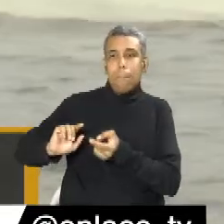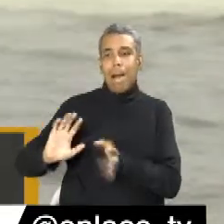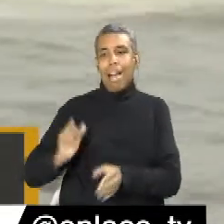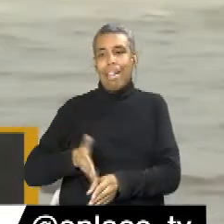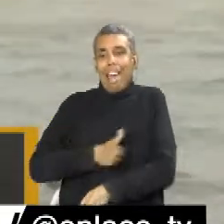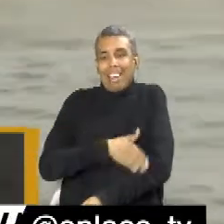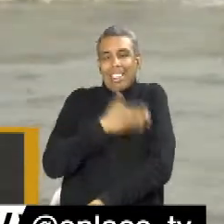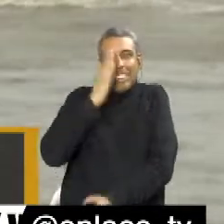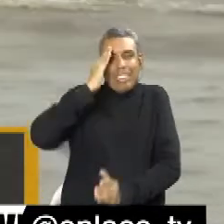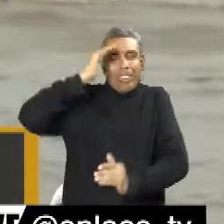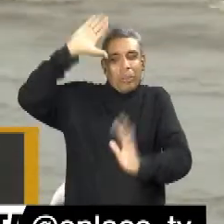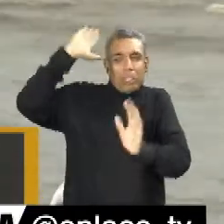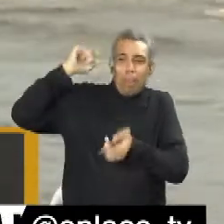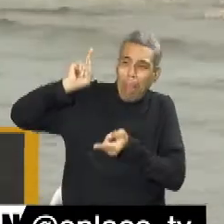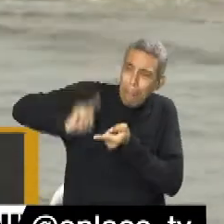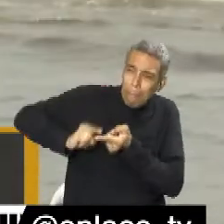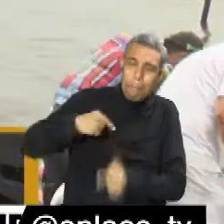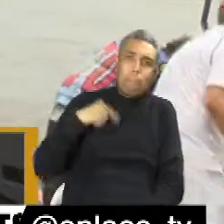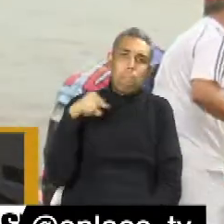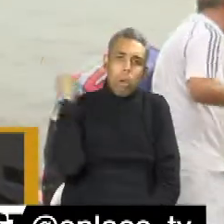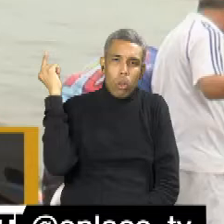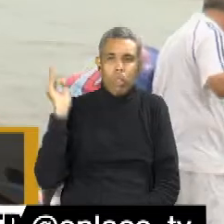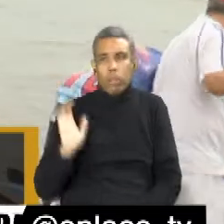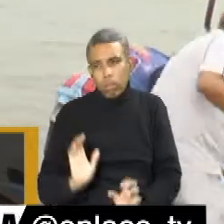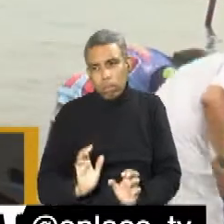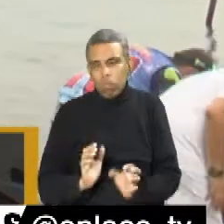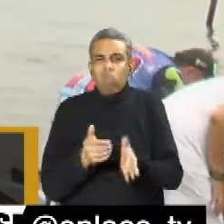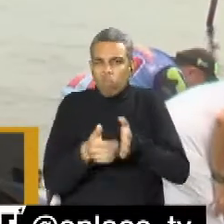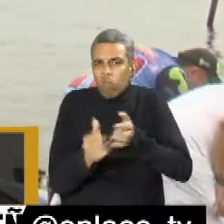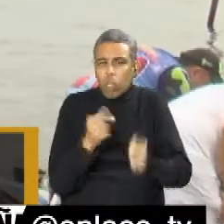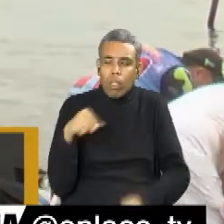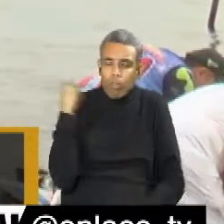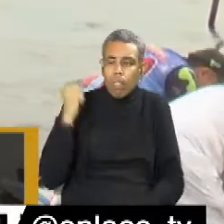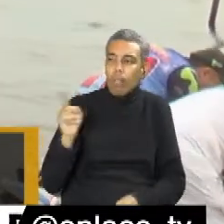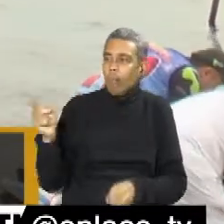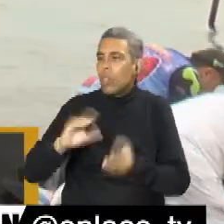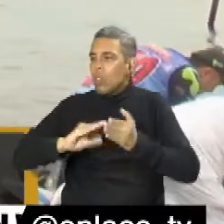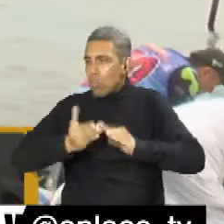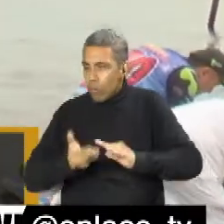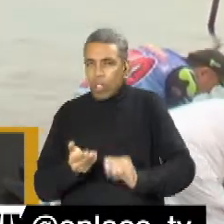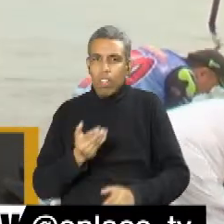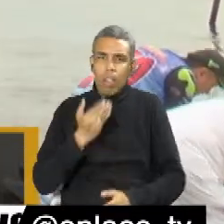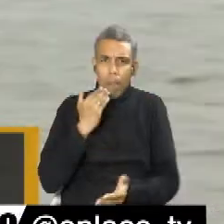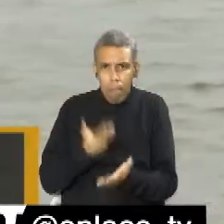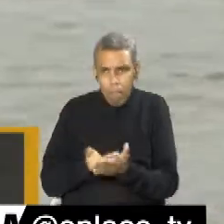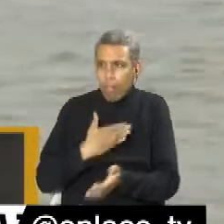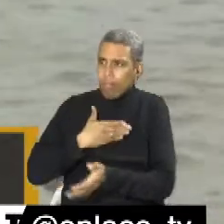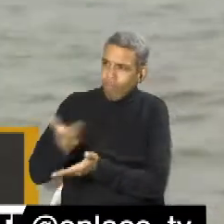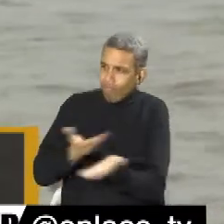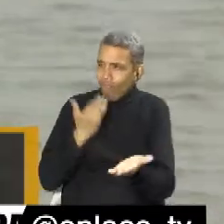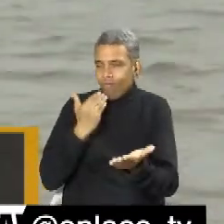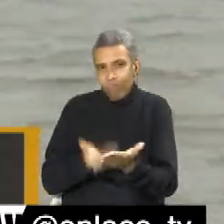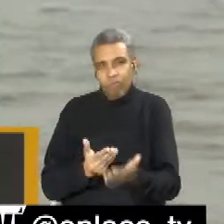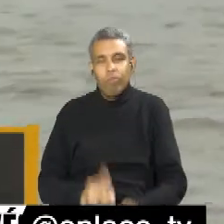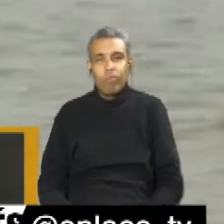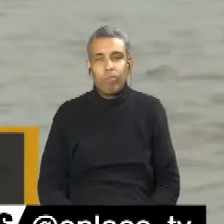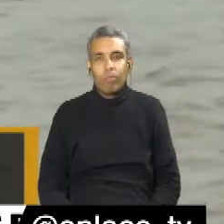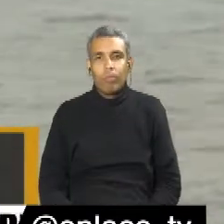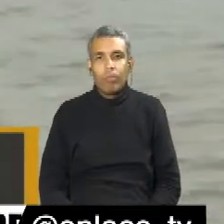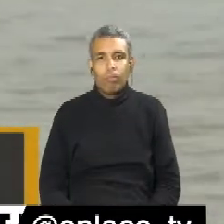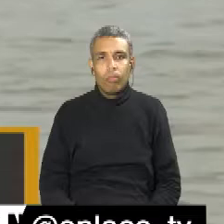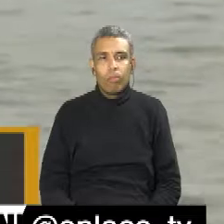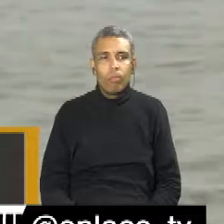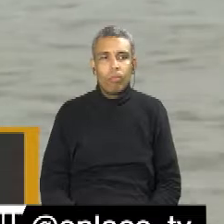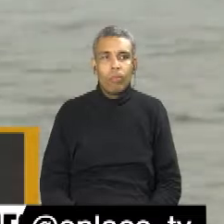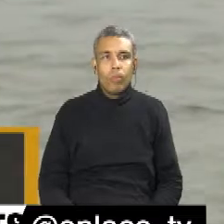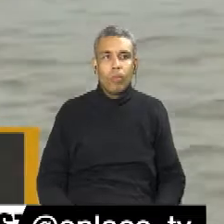Excelente, muy bonito, nos han atendido muy bien, la gente ha sido muy amable, excelente todo, muy contento y agradecido con todos ustedes. La Válida Nacional de